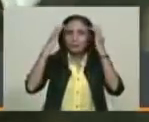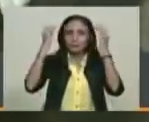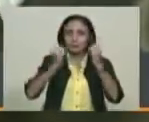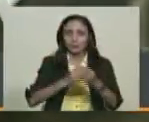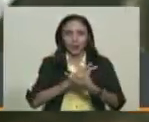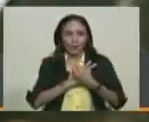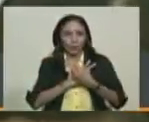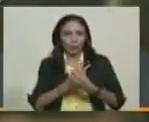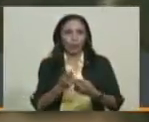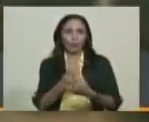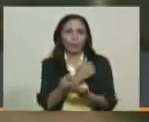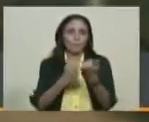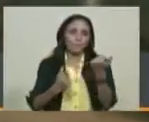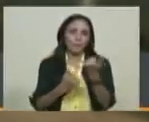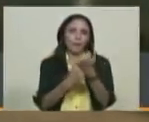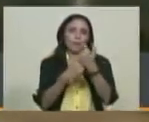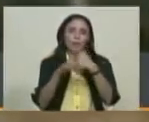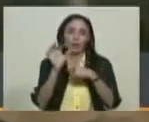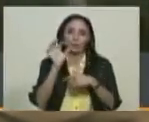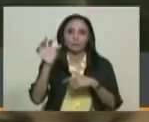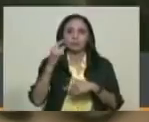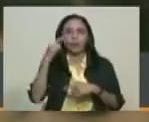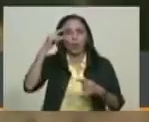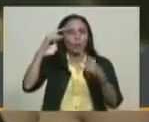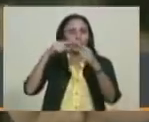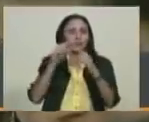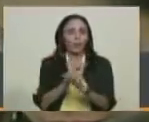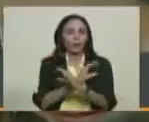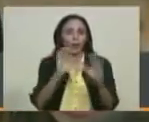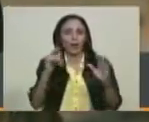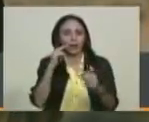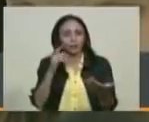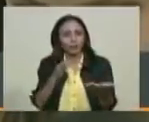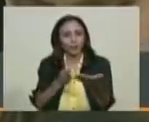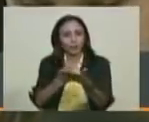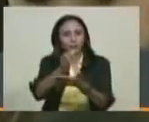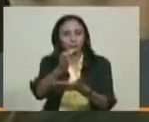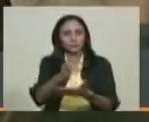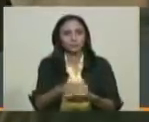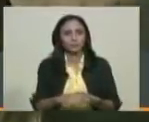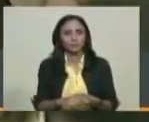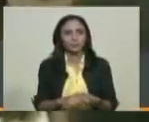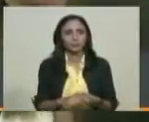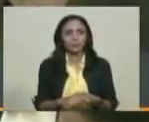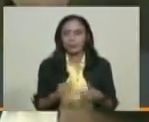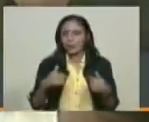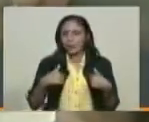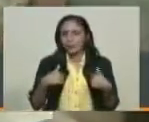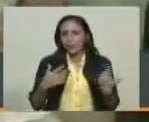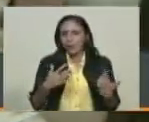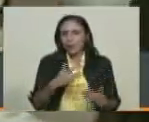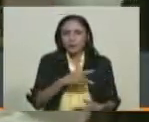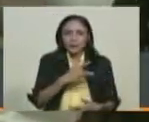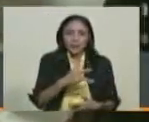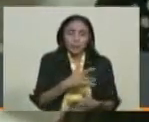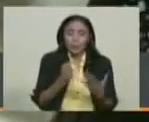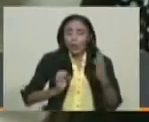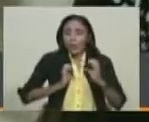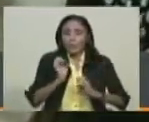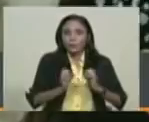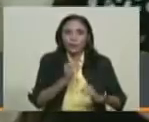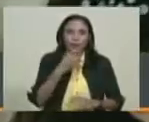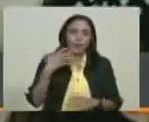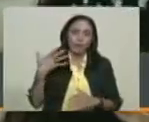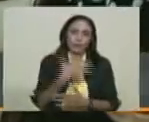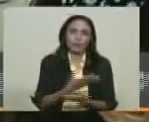voluntad para hacer las grandes tareas. Las grandes tareas. Yo me siento, les digo, más emocionado que lo que